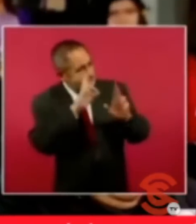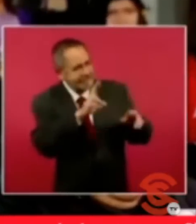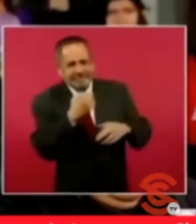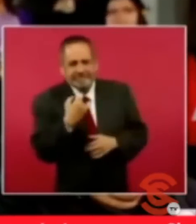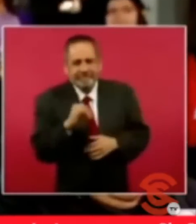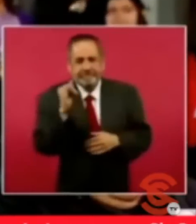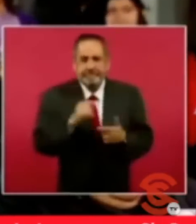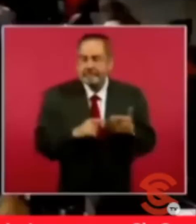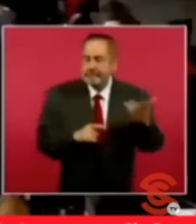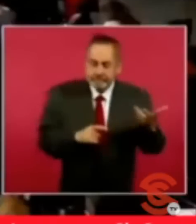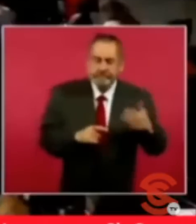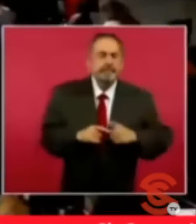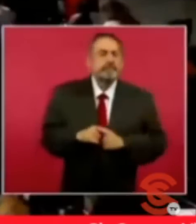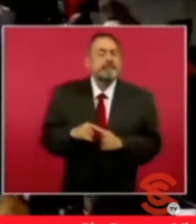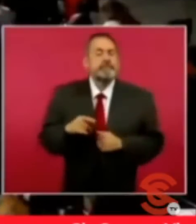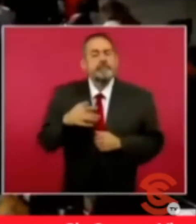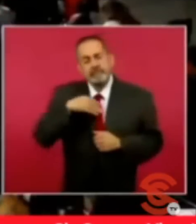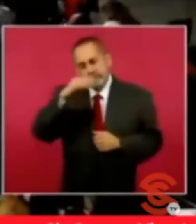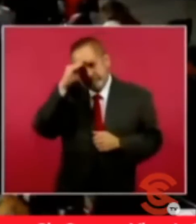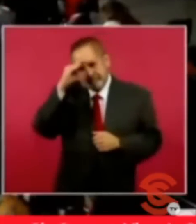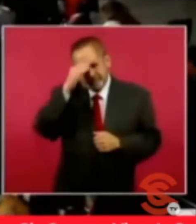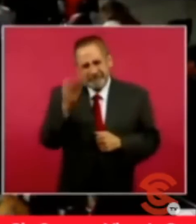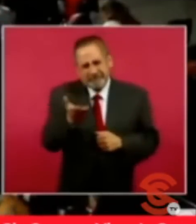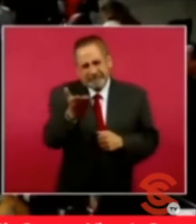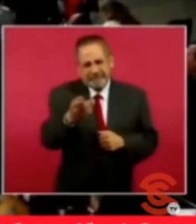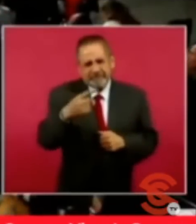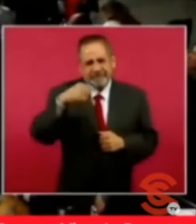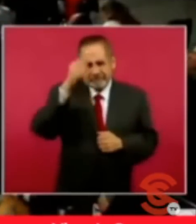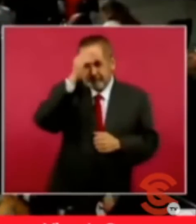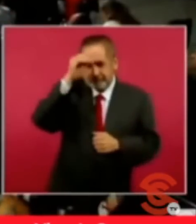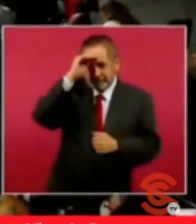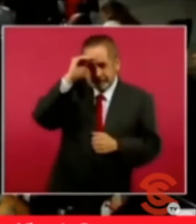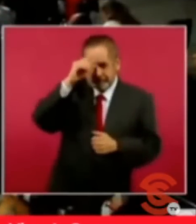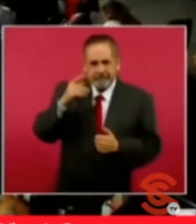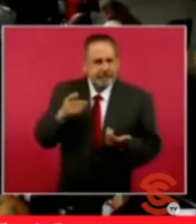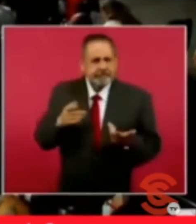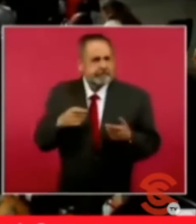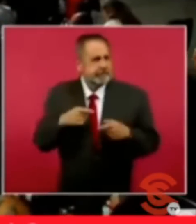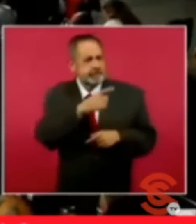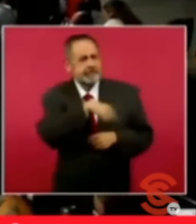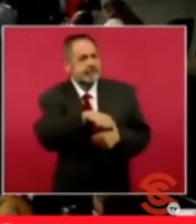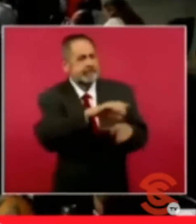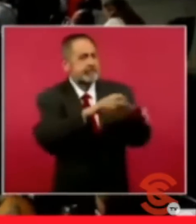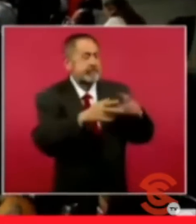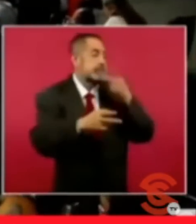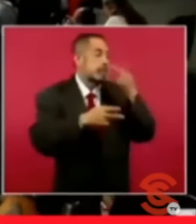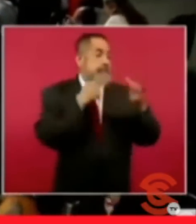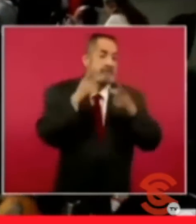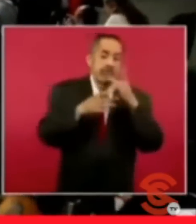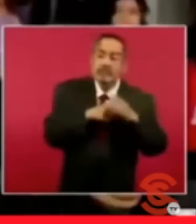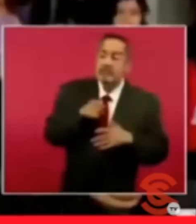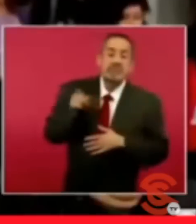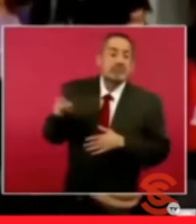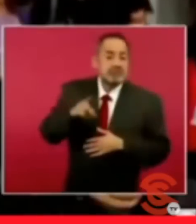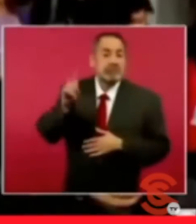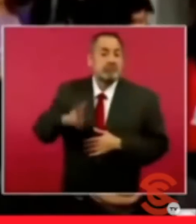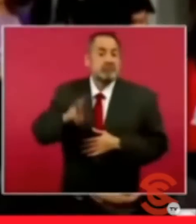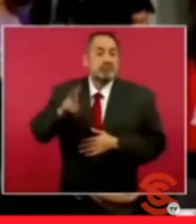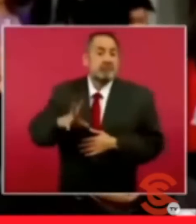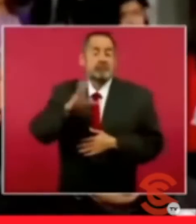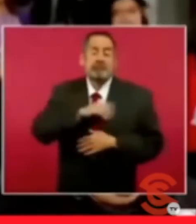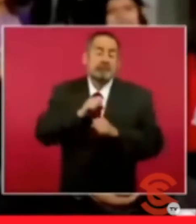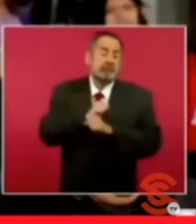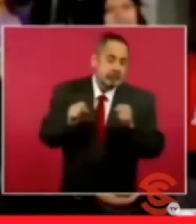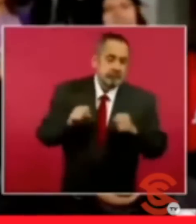quisiera escuchar una reflexión, secretario, sobre esta campaña de los que hablaban de un infarto del presidente como